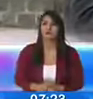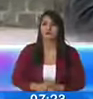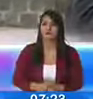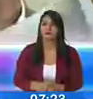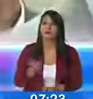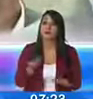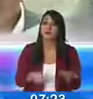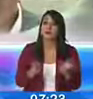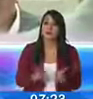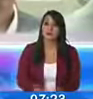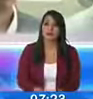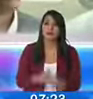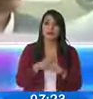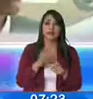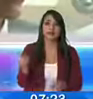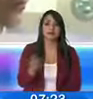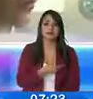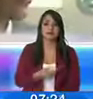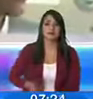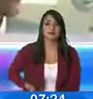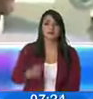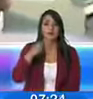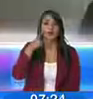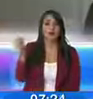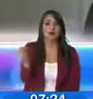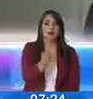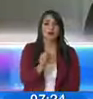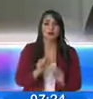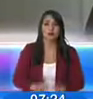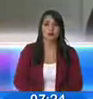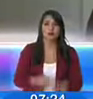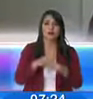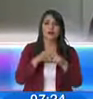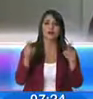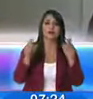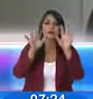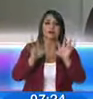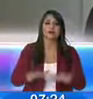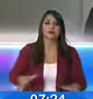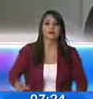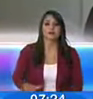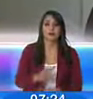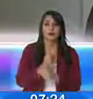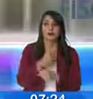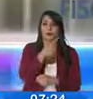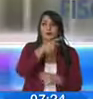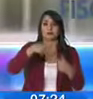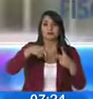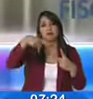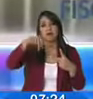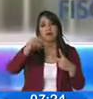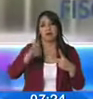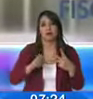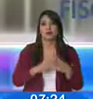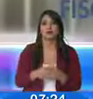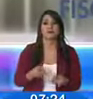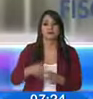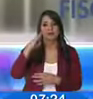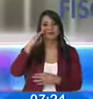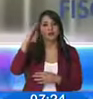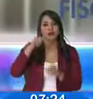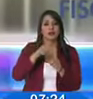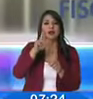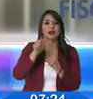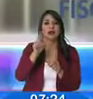otras personas, al expresidente Rafael Correa, al exsecretario de Inteligencia Pablo Romero y los agentes Raúl